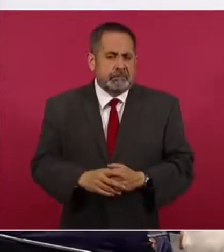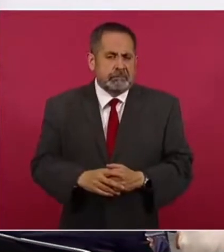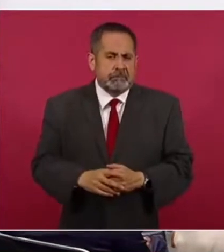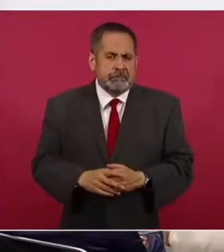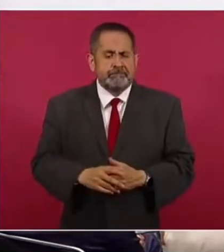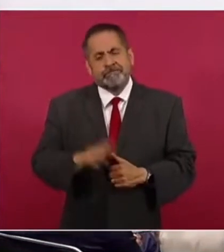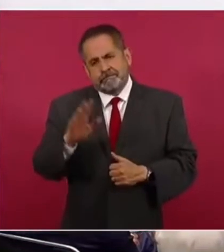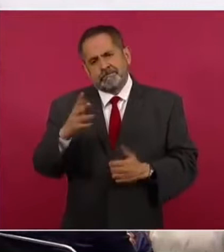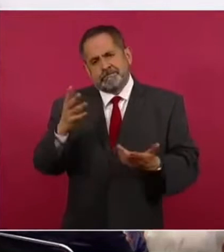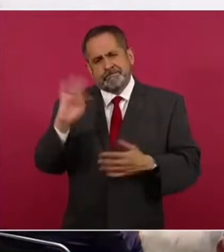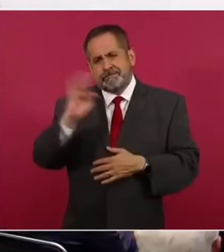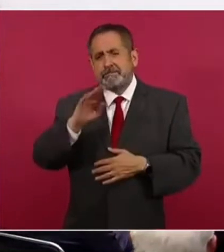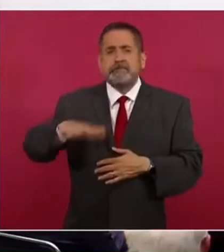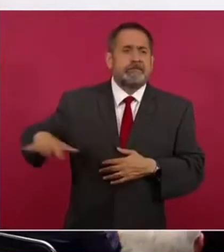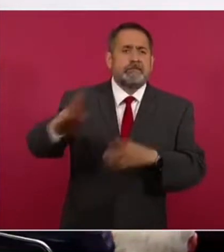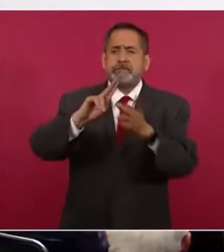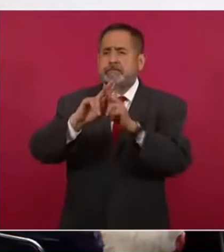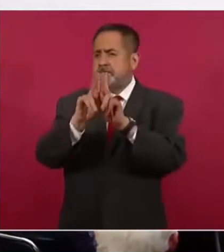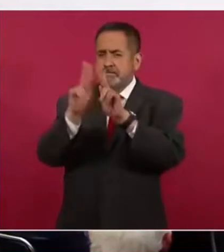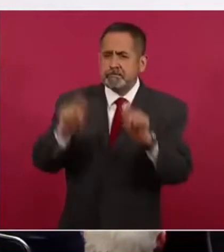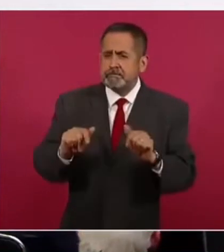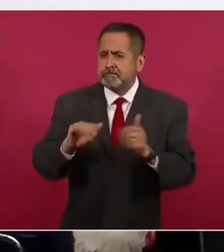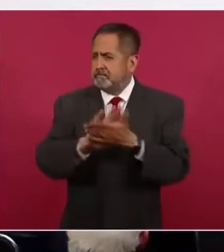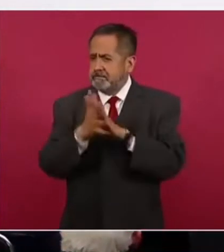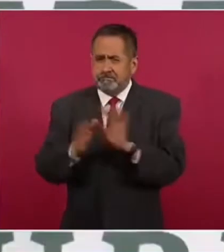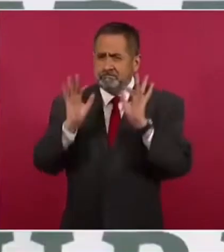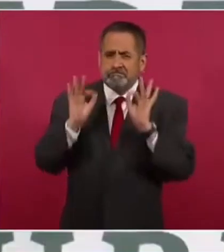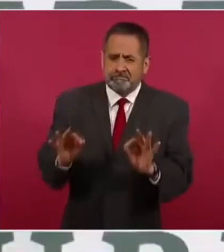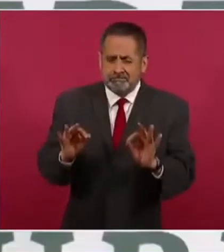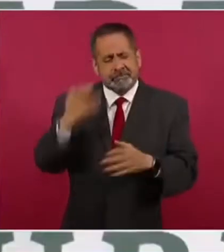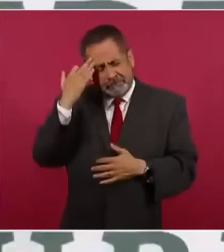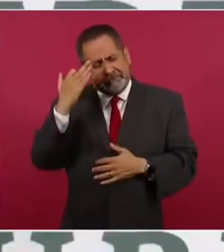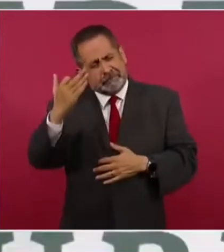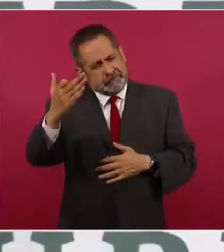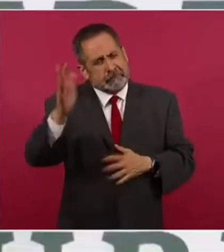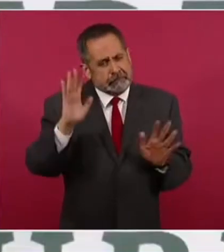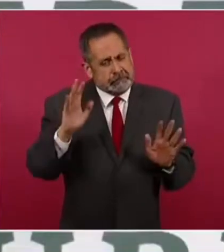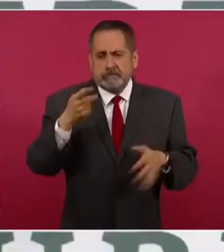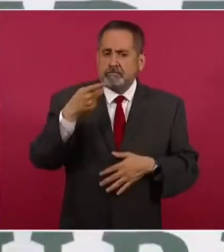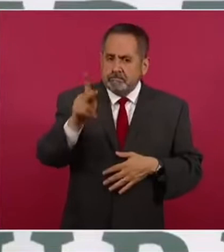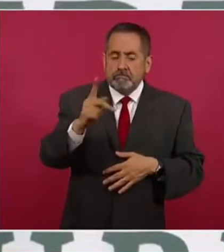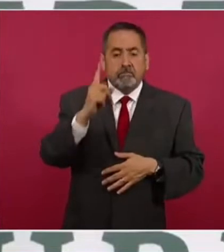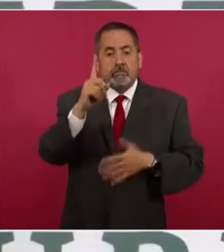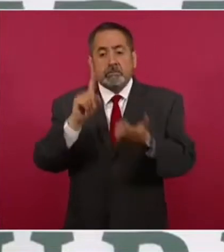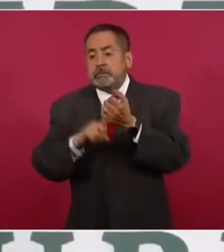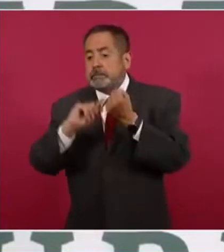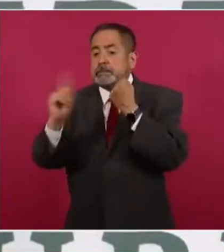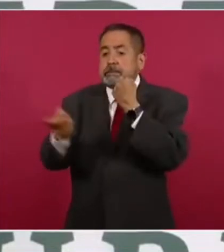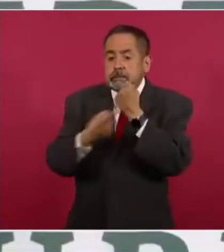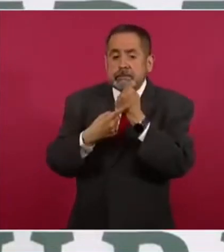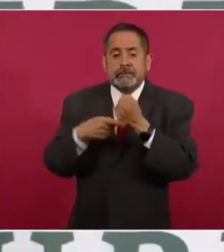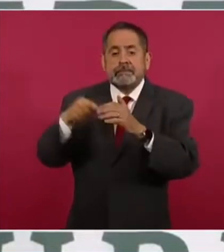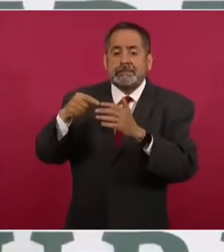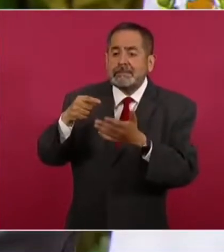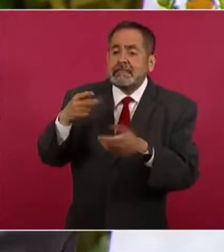llevarnos más tiempo pacificar el país, pero la fórmula más segura es atender el